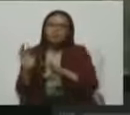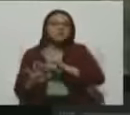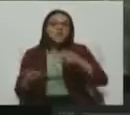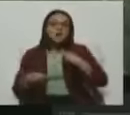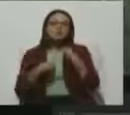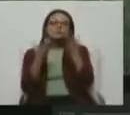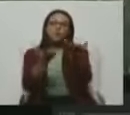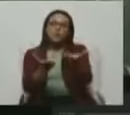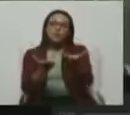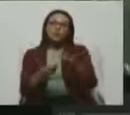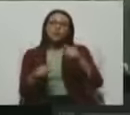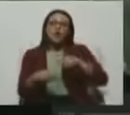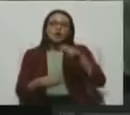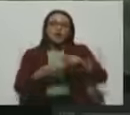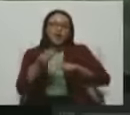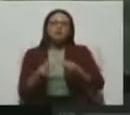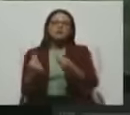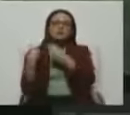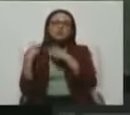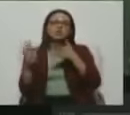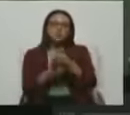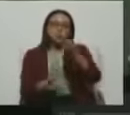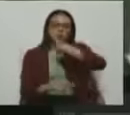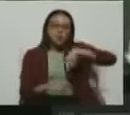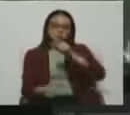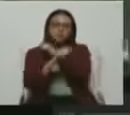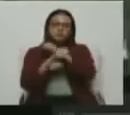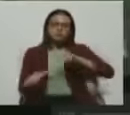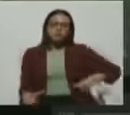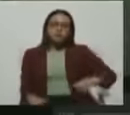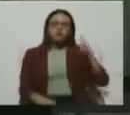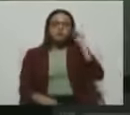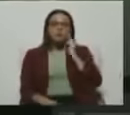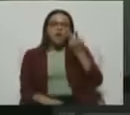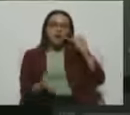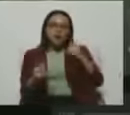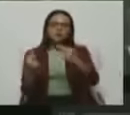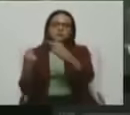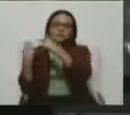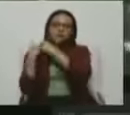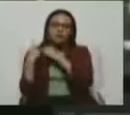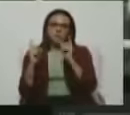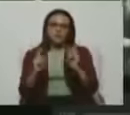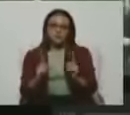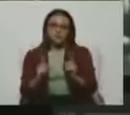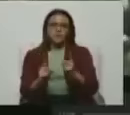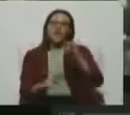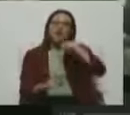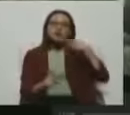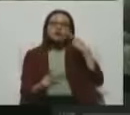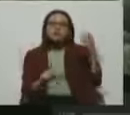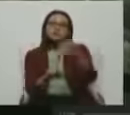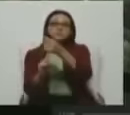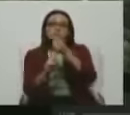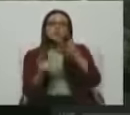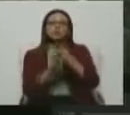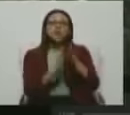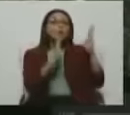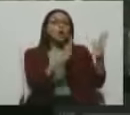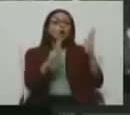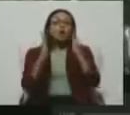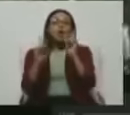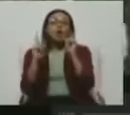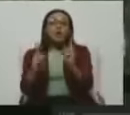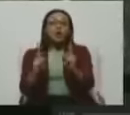mencionado y que atañen pues a la Fuerza Armada Nacional Bolivariana. Nosotros vamos a garantizar el orden